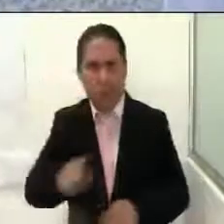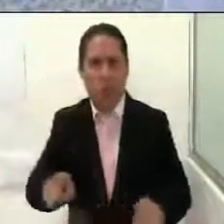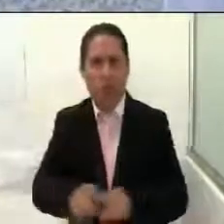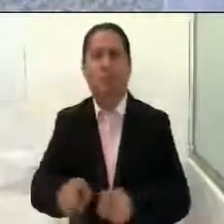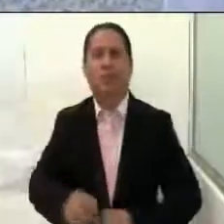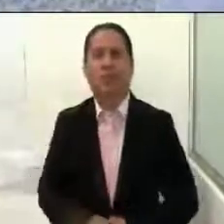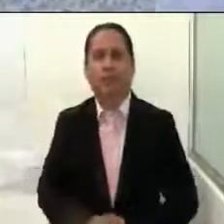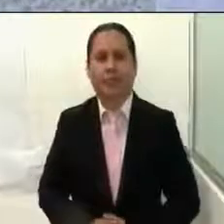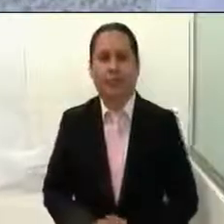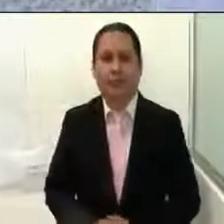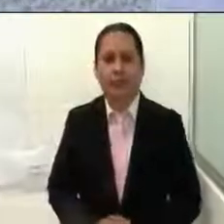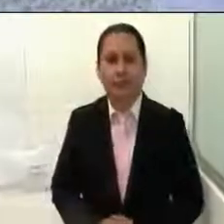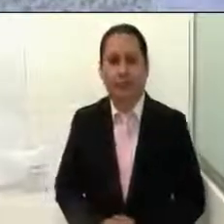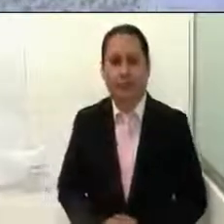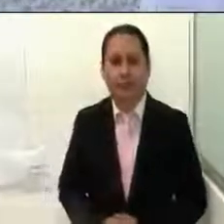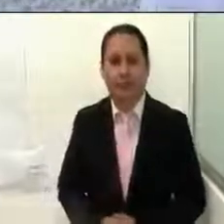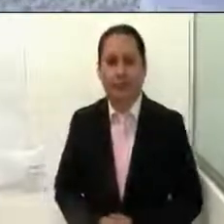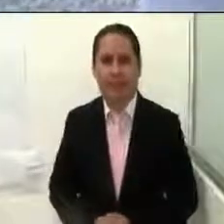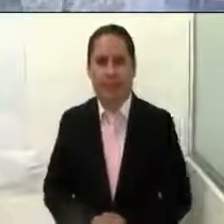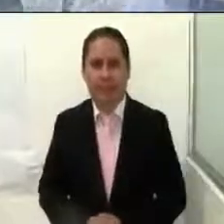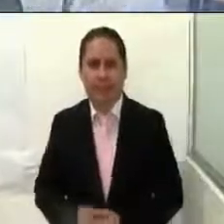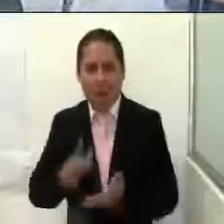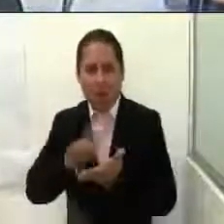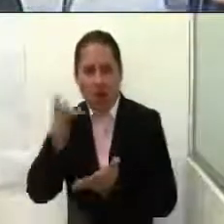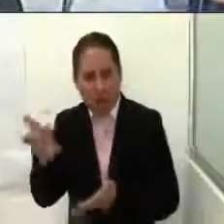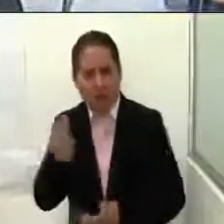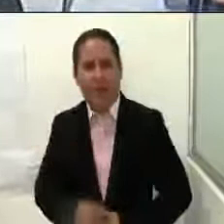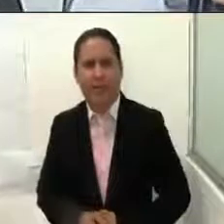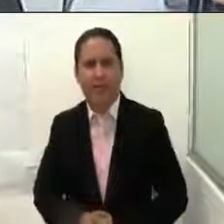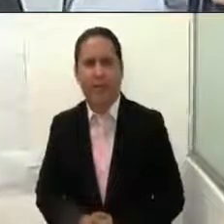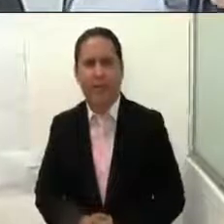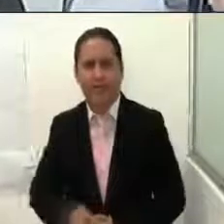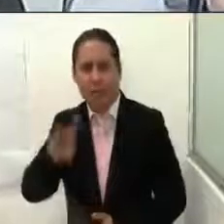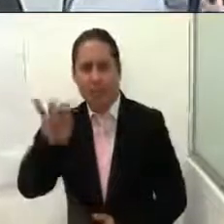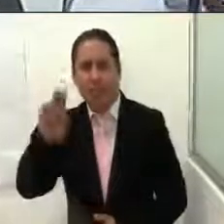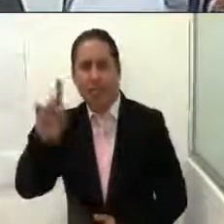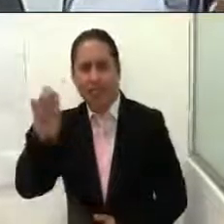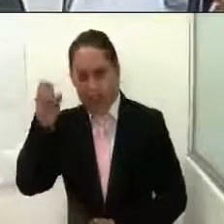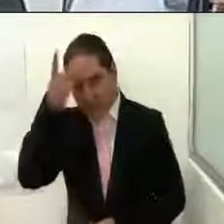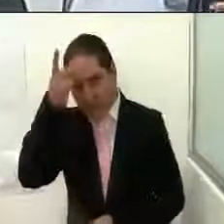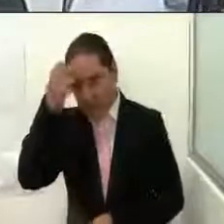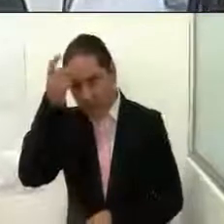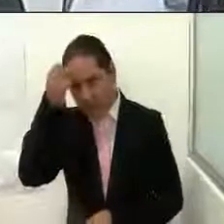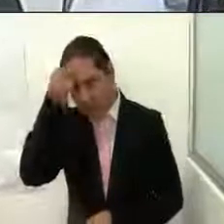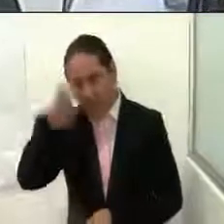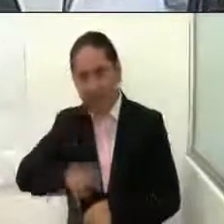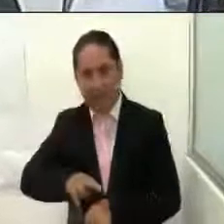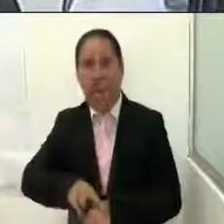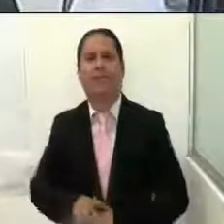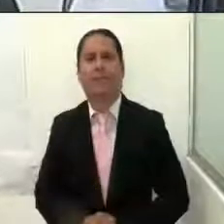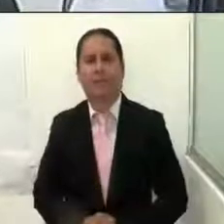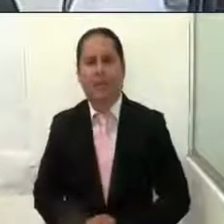diputado gracias doctor vicente mire sus